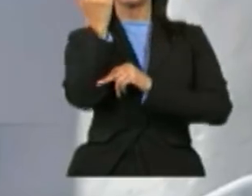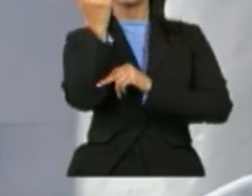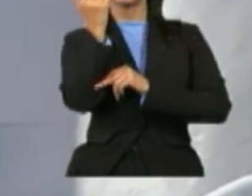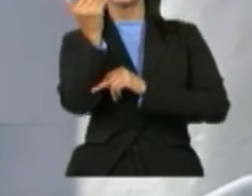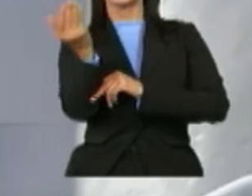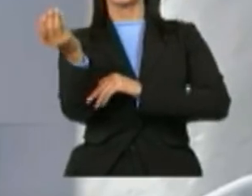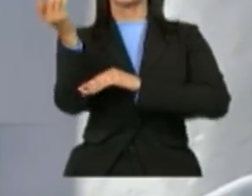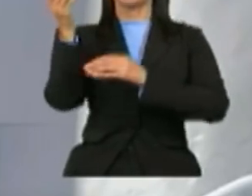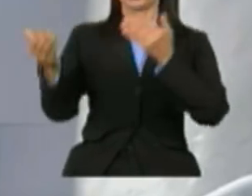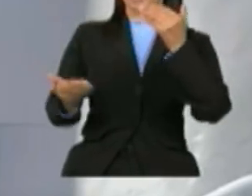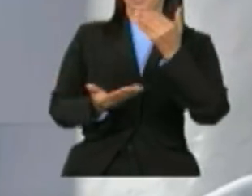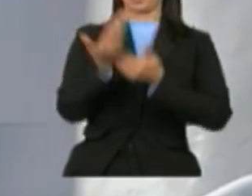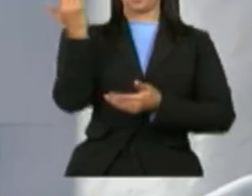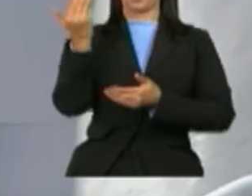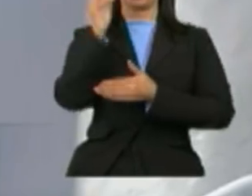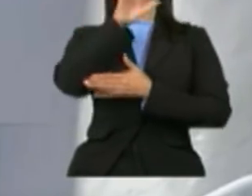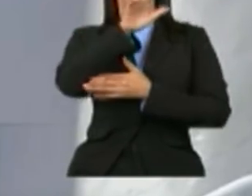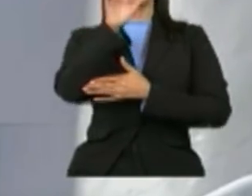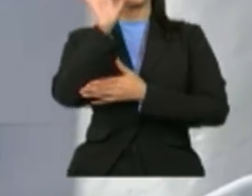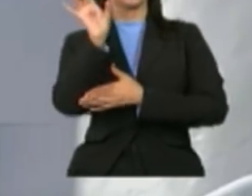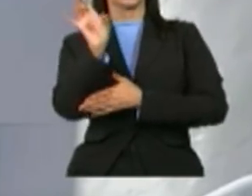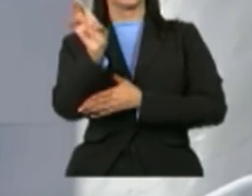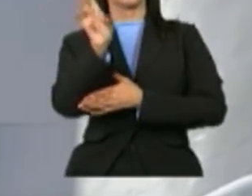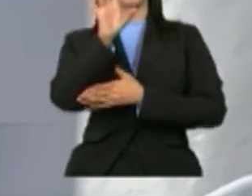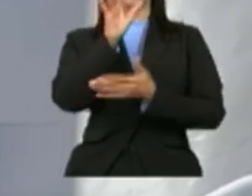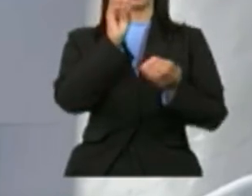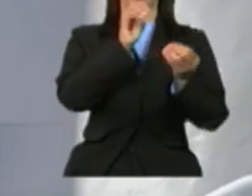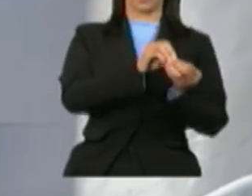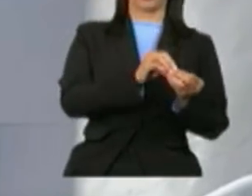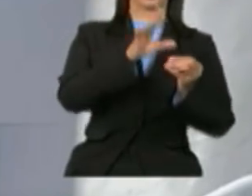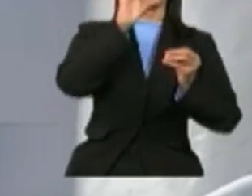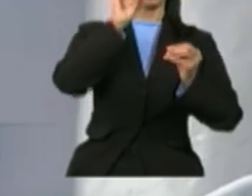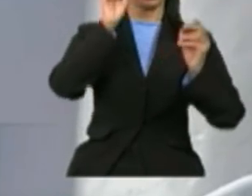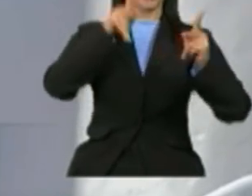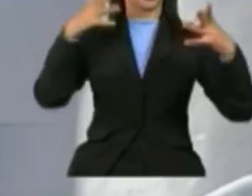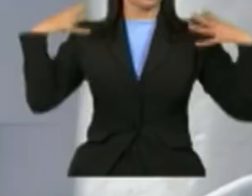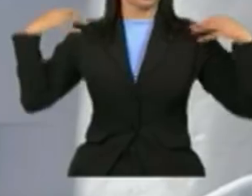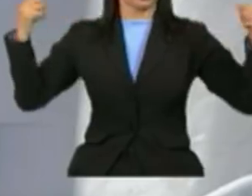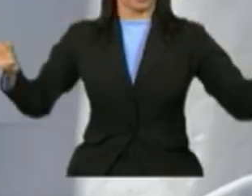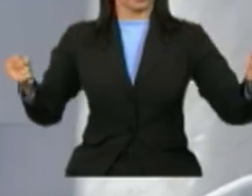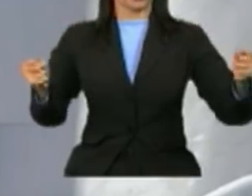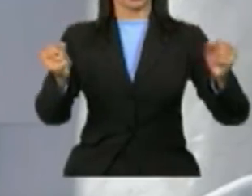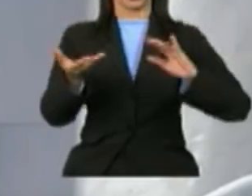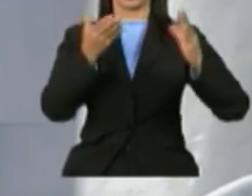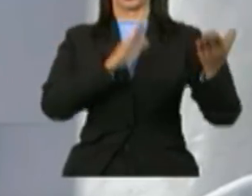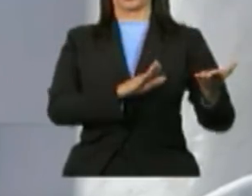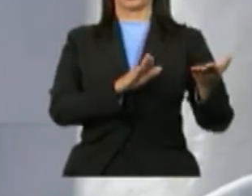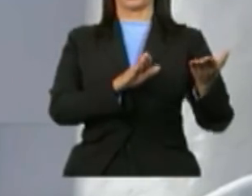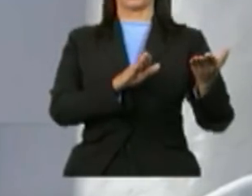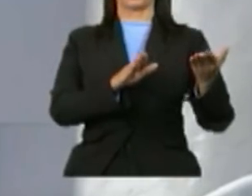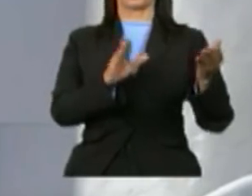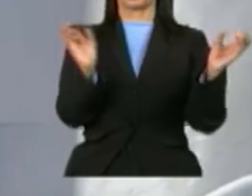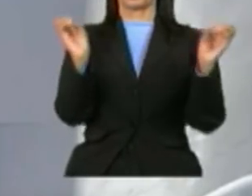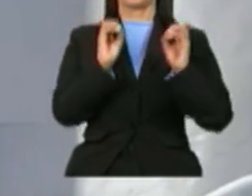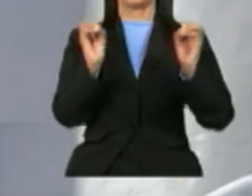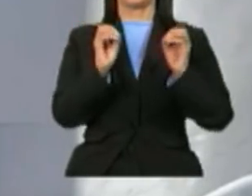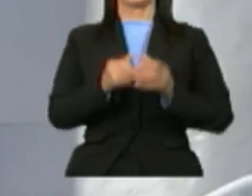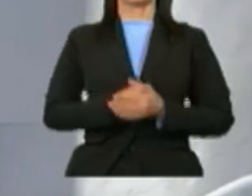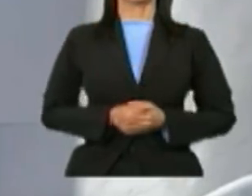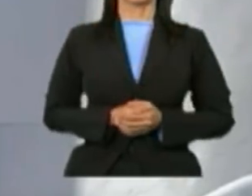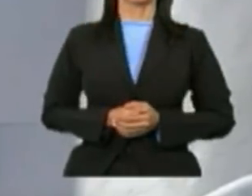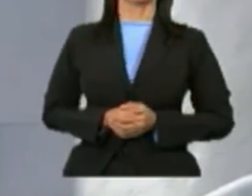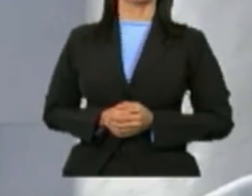nuevos, 157 acumulados, 8 recuperados, 0 casos de